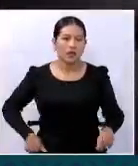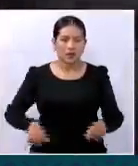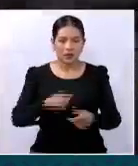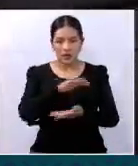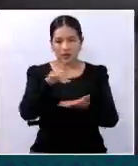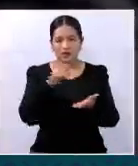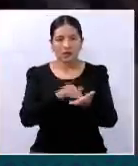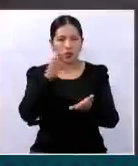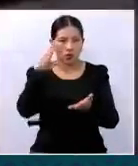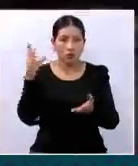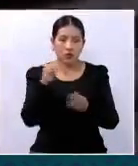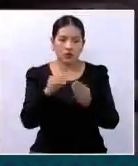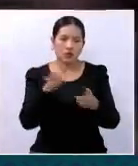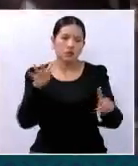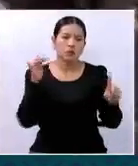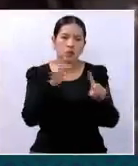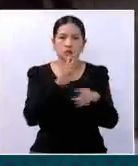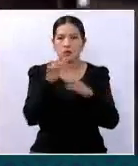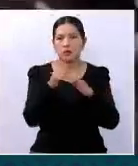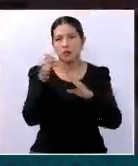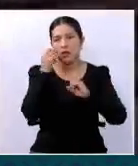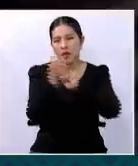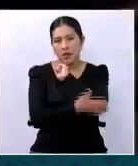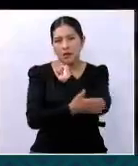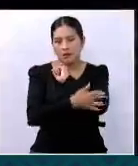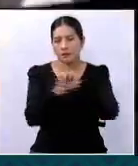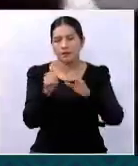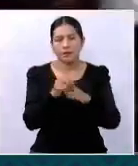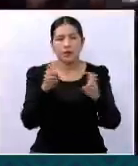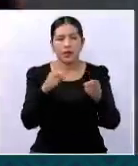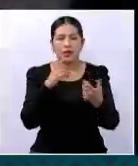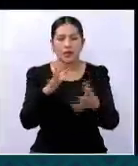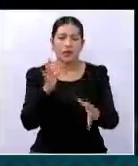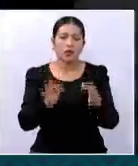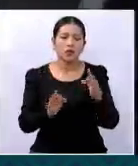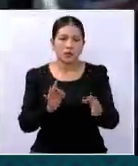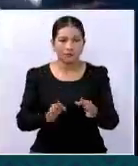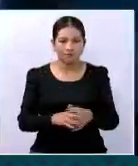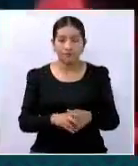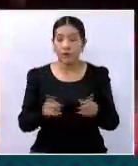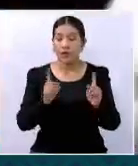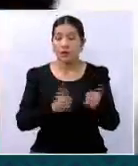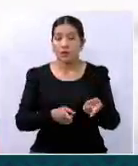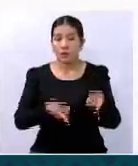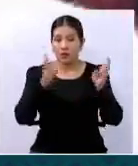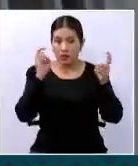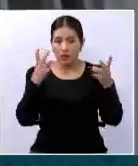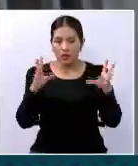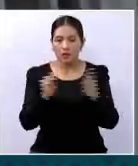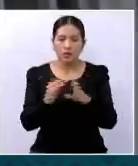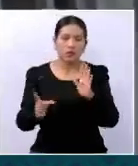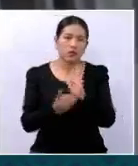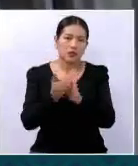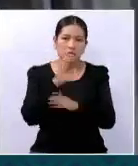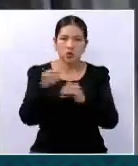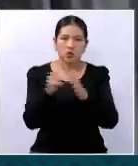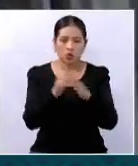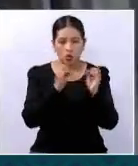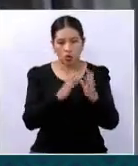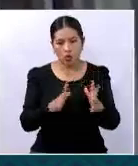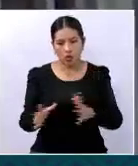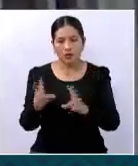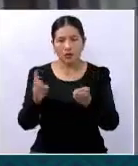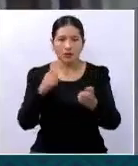a campesinos durante las protestas postelectorales. Bueno, en el presente caso se está desarrollando el juicio por organización